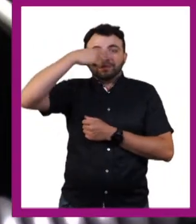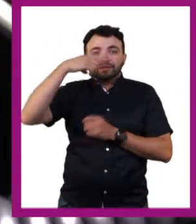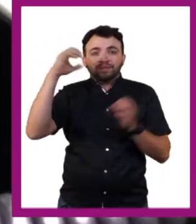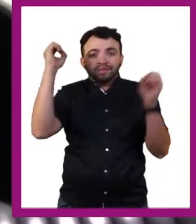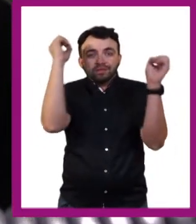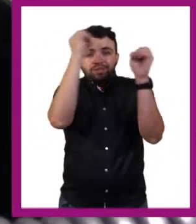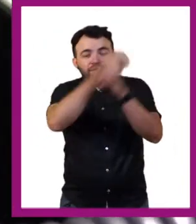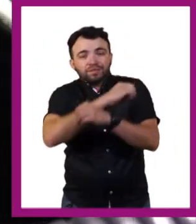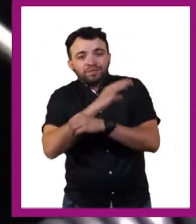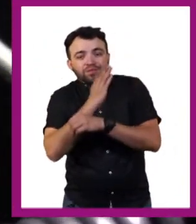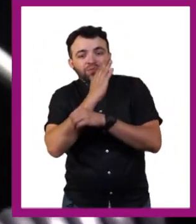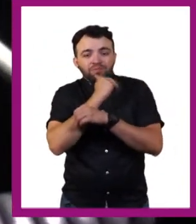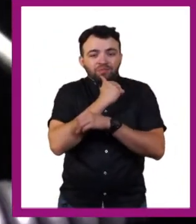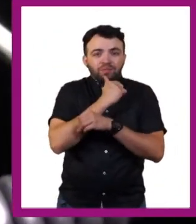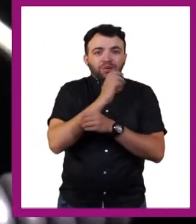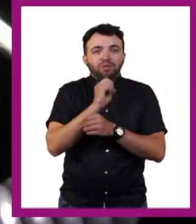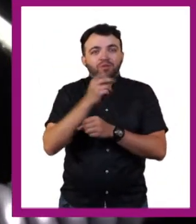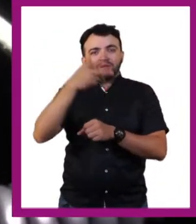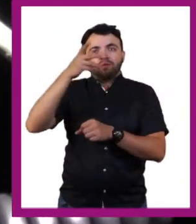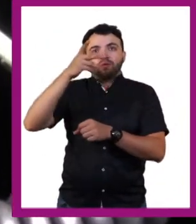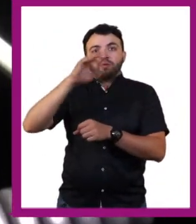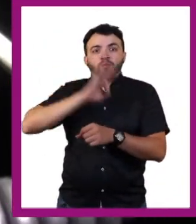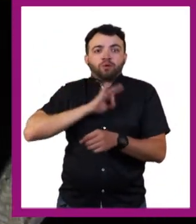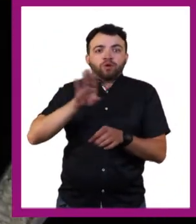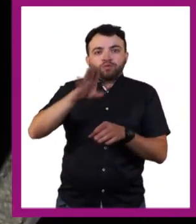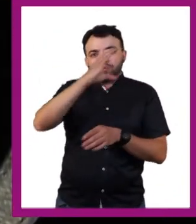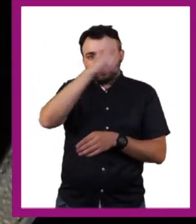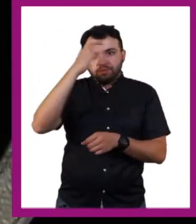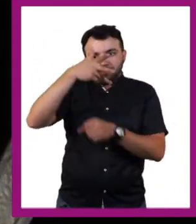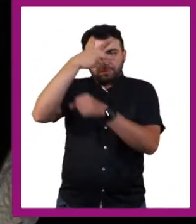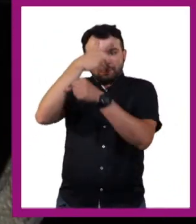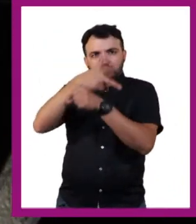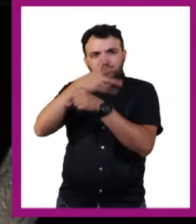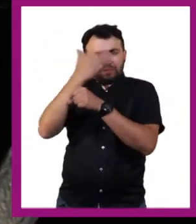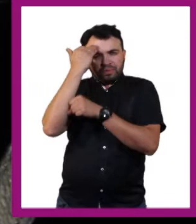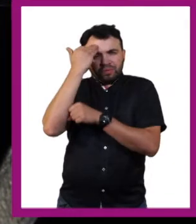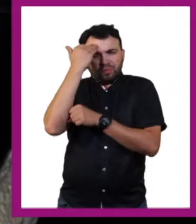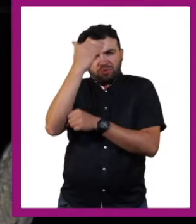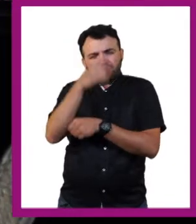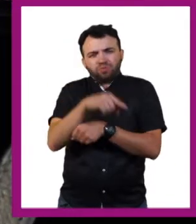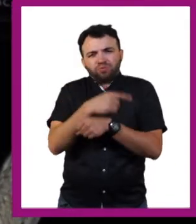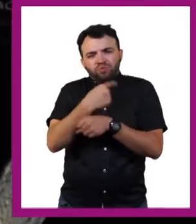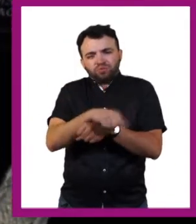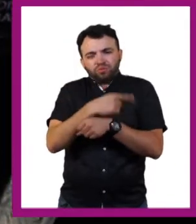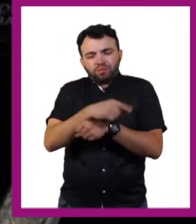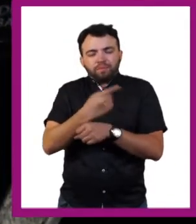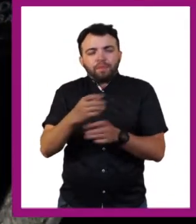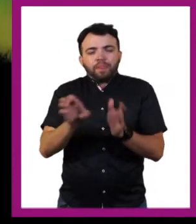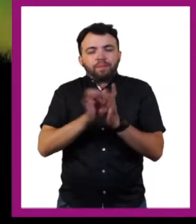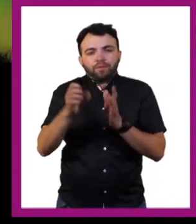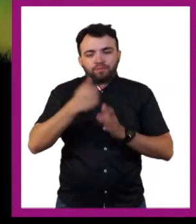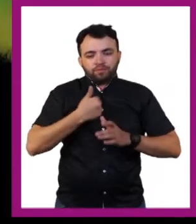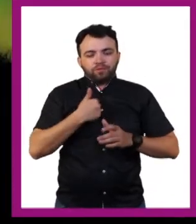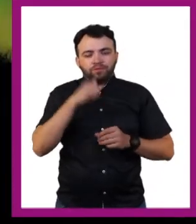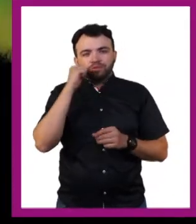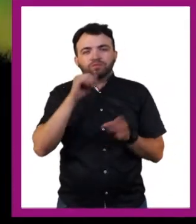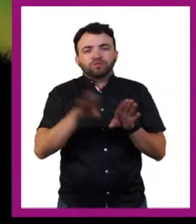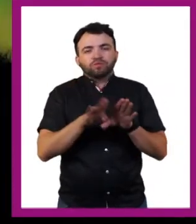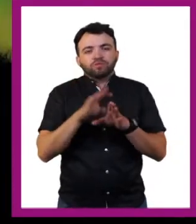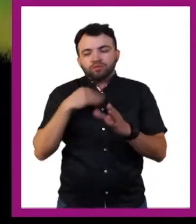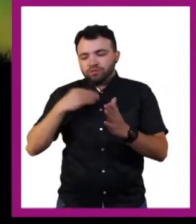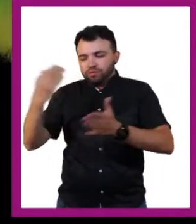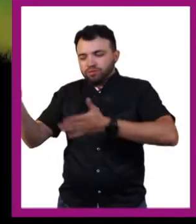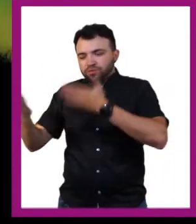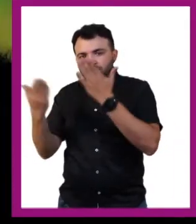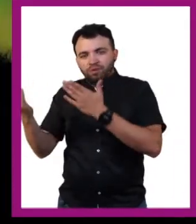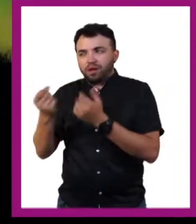tripié y dejarla mucho tiempo. Por ejemplo, yo soy muy autodidacta, entonces yo leía de muchos fotógrafos y veía que Kudelka,